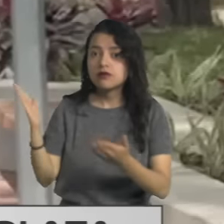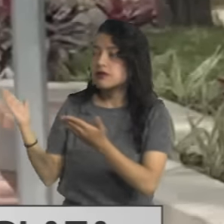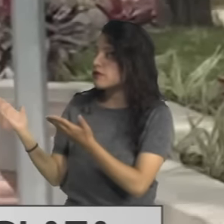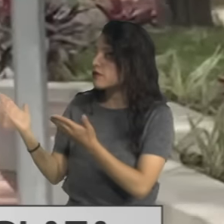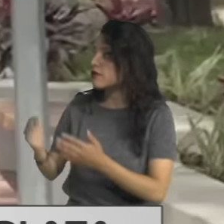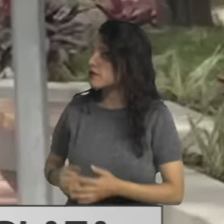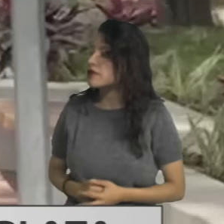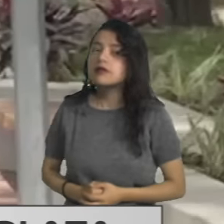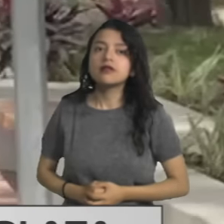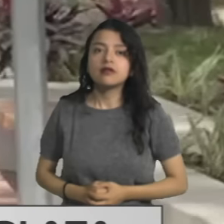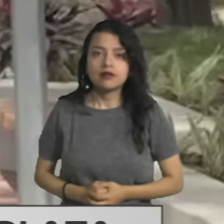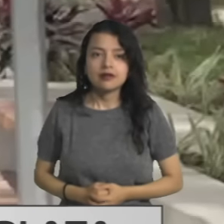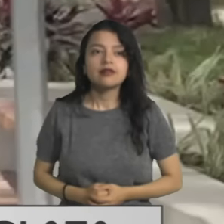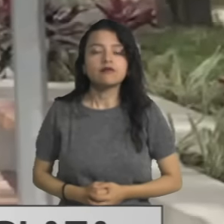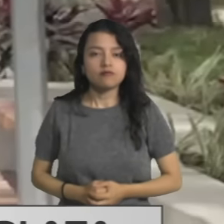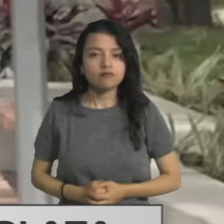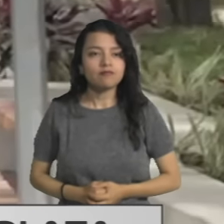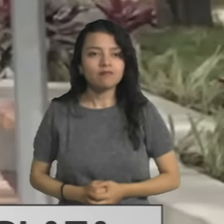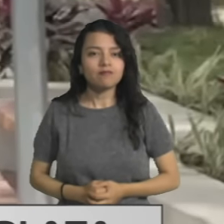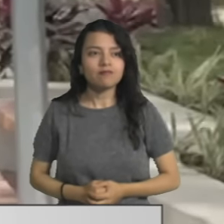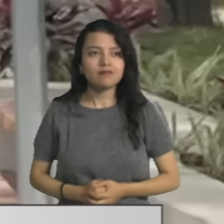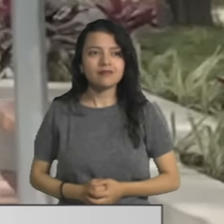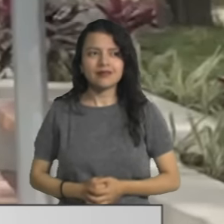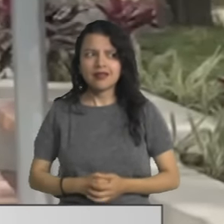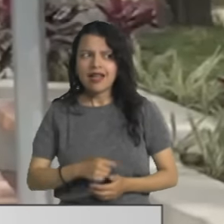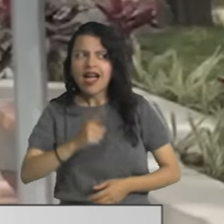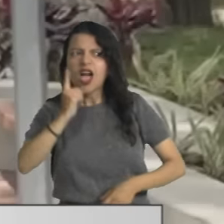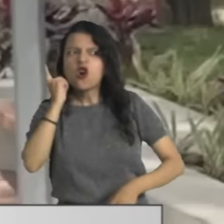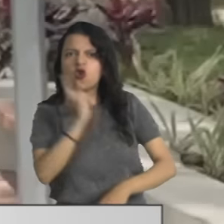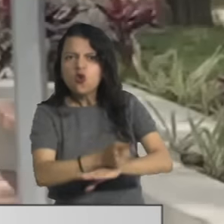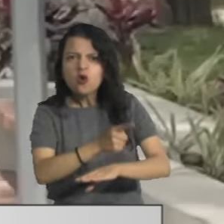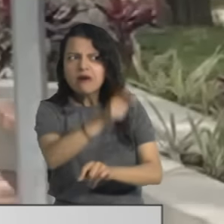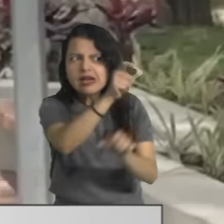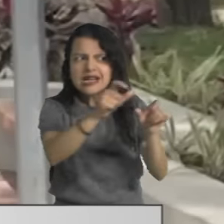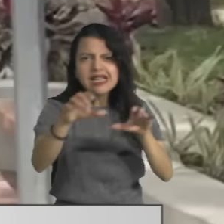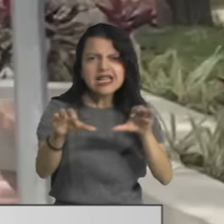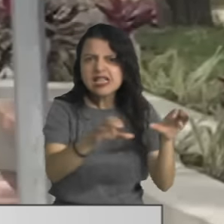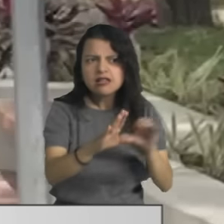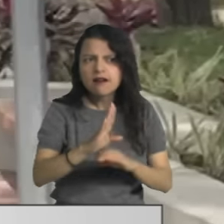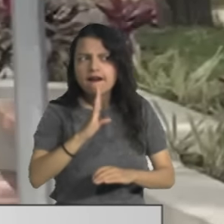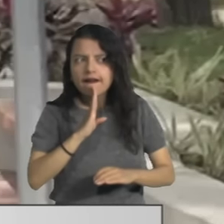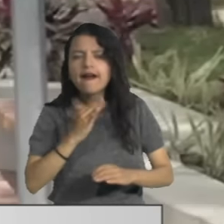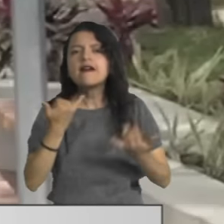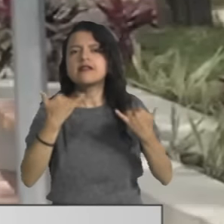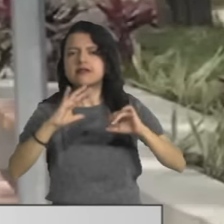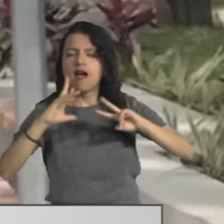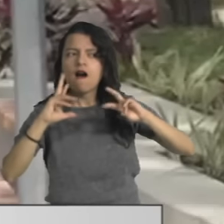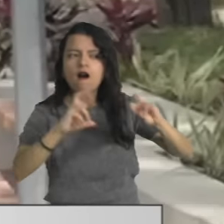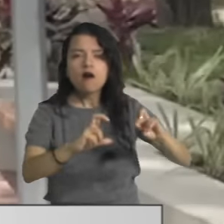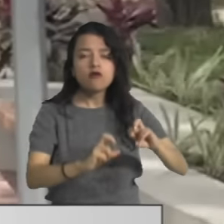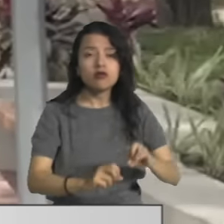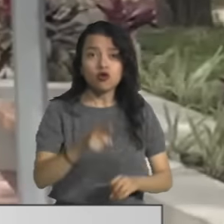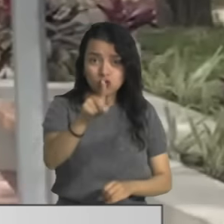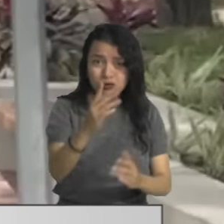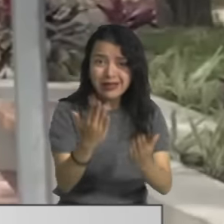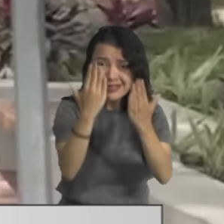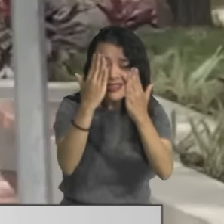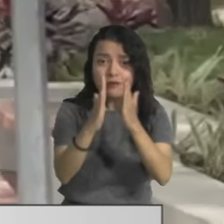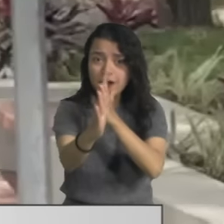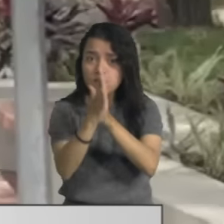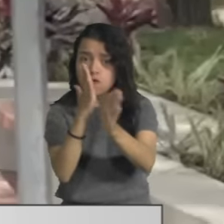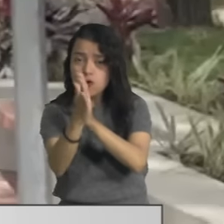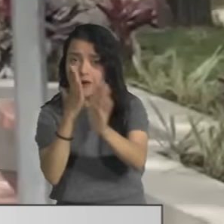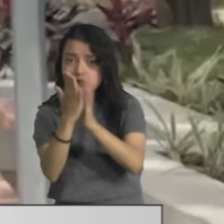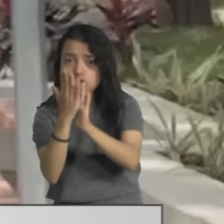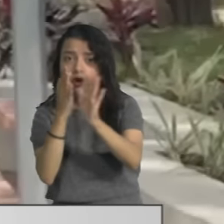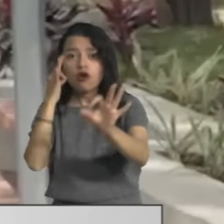pro de capturar a los presuntos criminales que participaron en este hecho. También se ofrece una recompensa de hasta 30